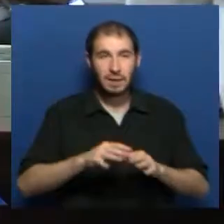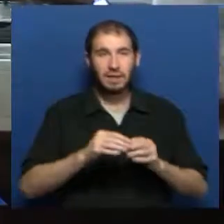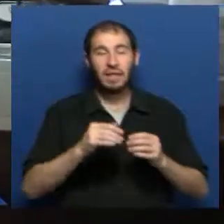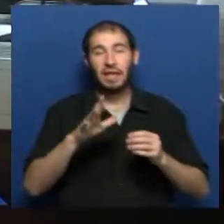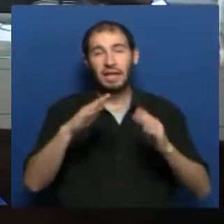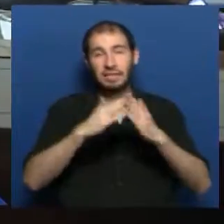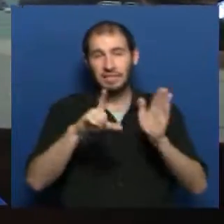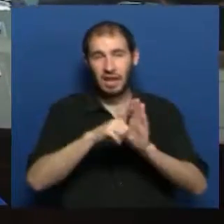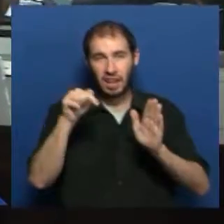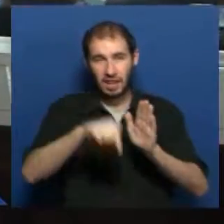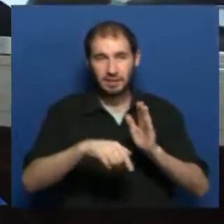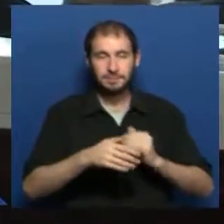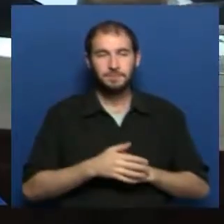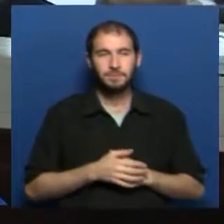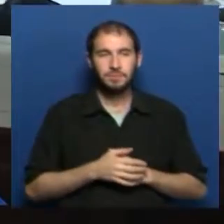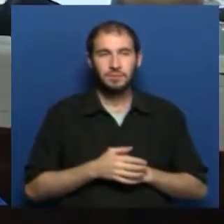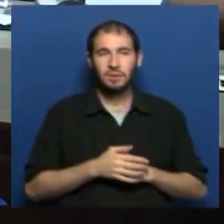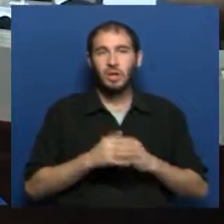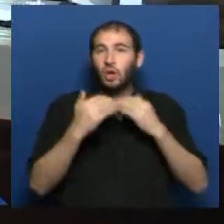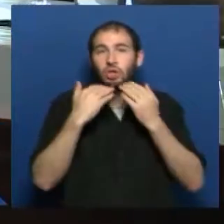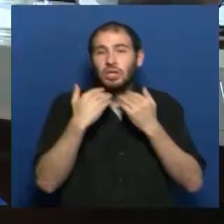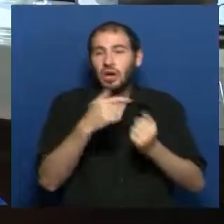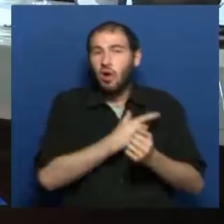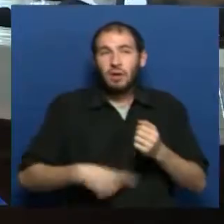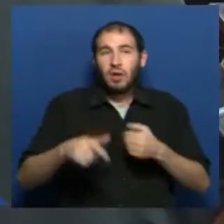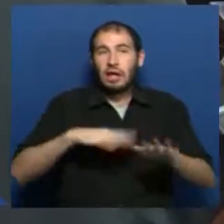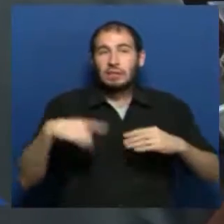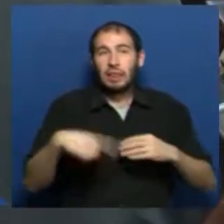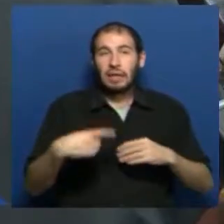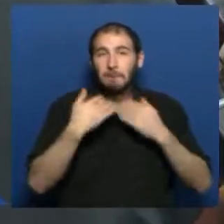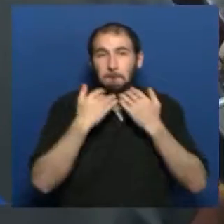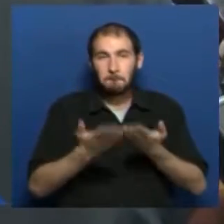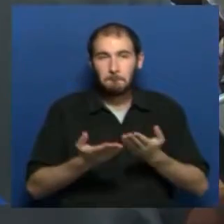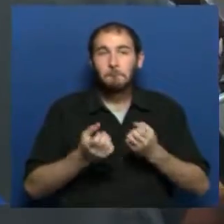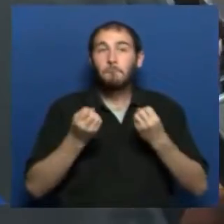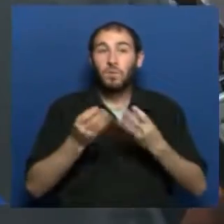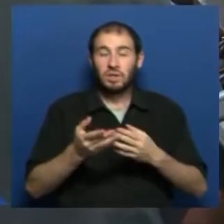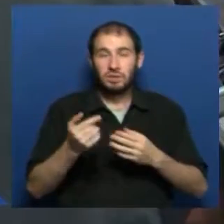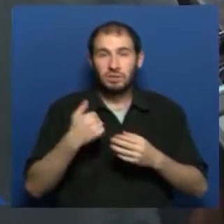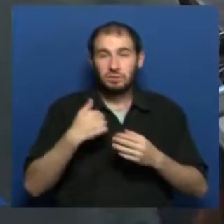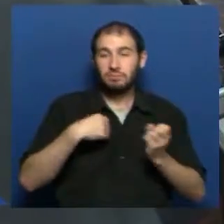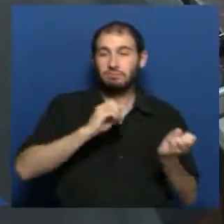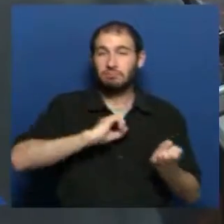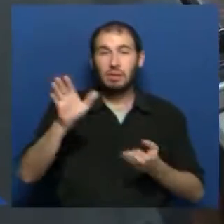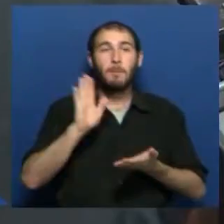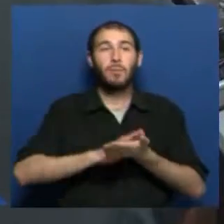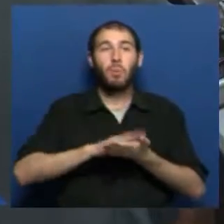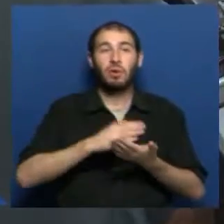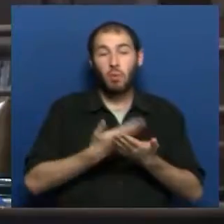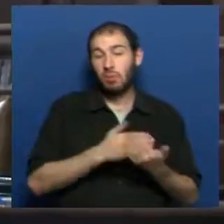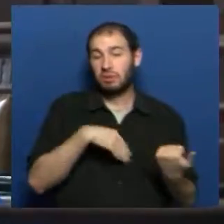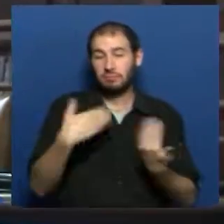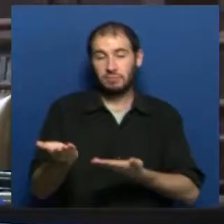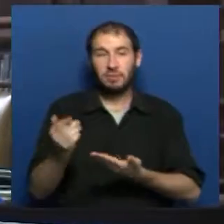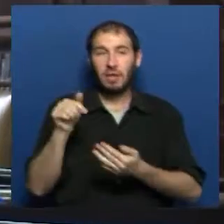legislatura. No sé qué habrá hecho gobierno porque una vez que yo envié la propuesta,